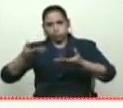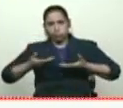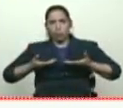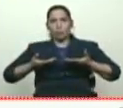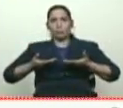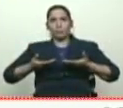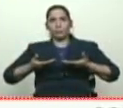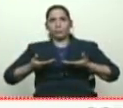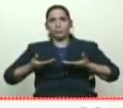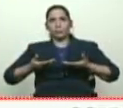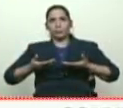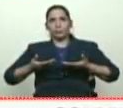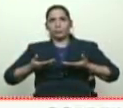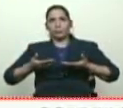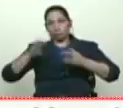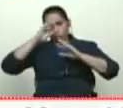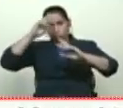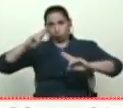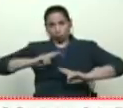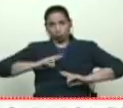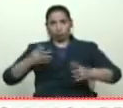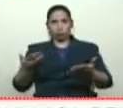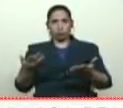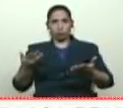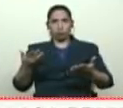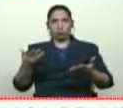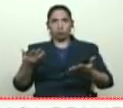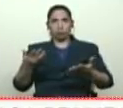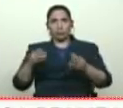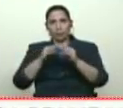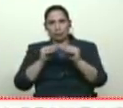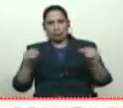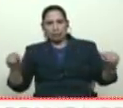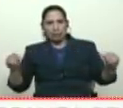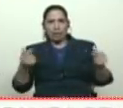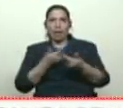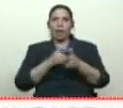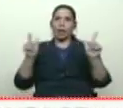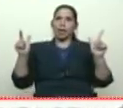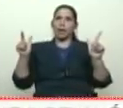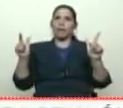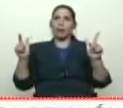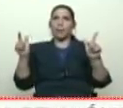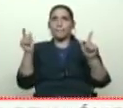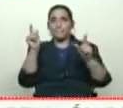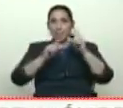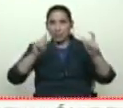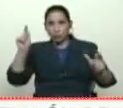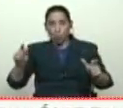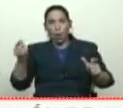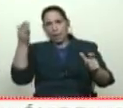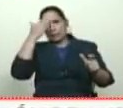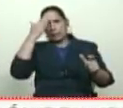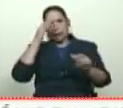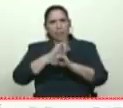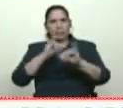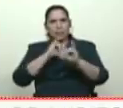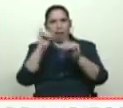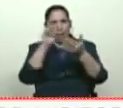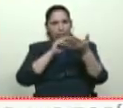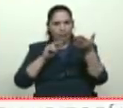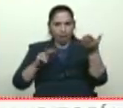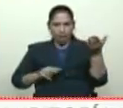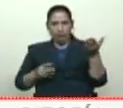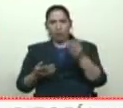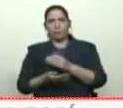reconocimiento en el territorio libre de analfabetismo. Es decir, de los indicadores que conformaban las